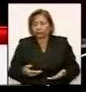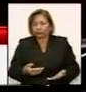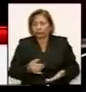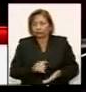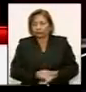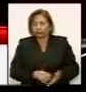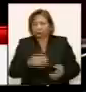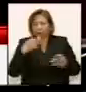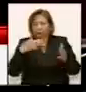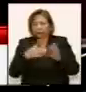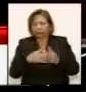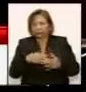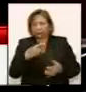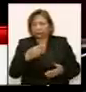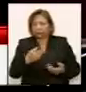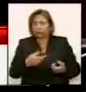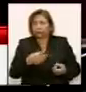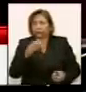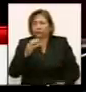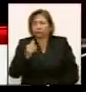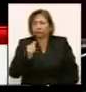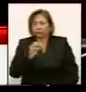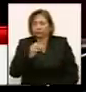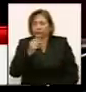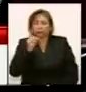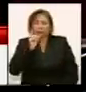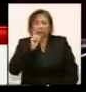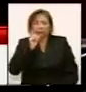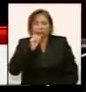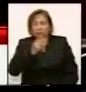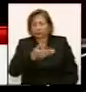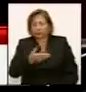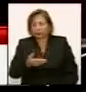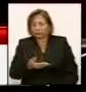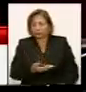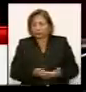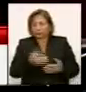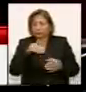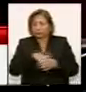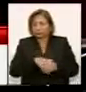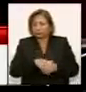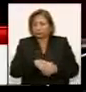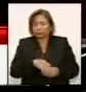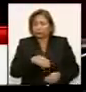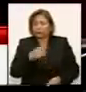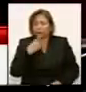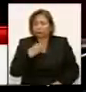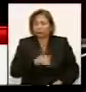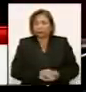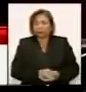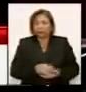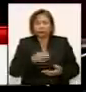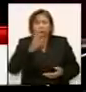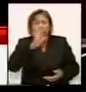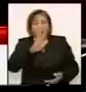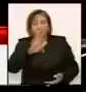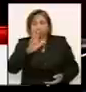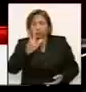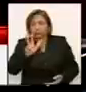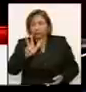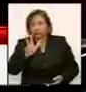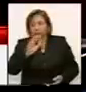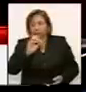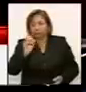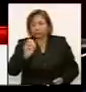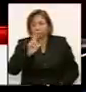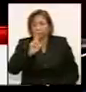querían más confrontación, el señor Guido Costa. Mintiendo para variar, acá está la votación, permiso a Chile. De los 53 votos a